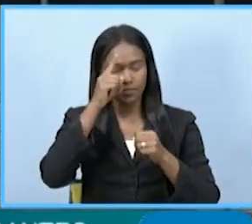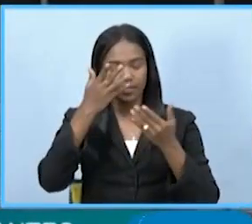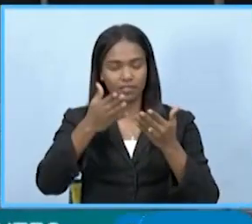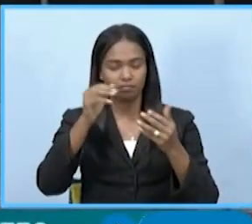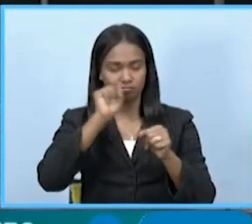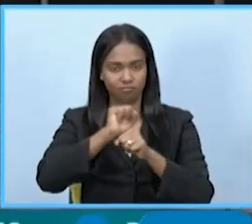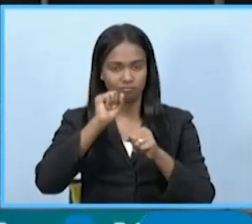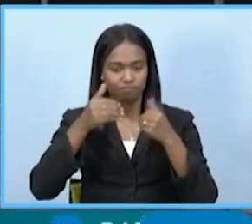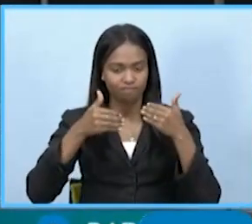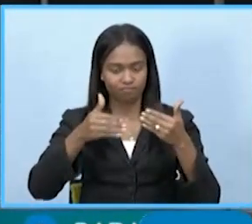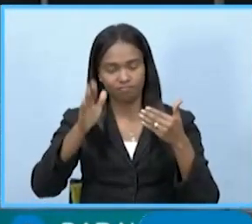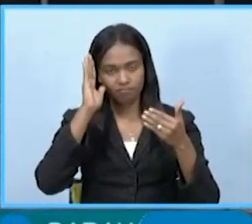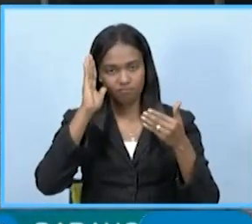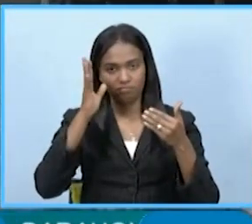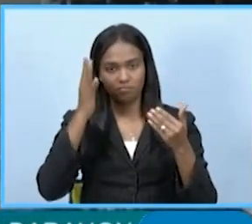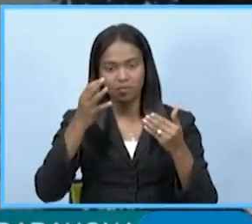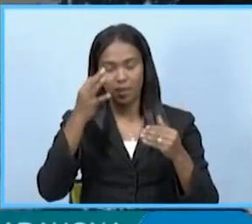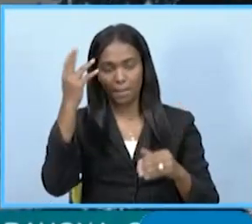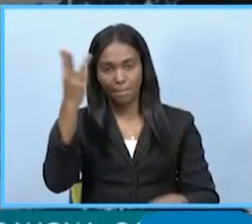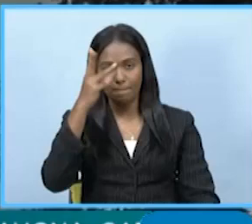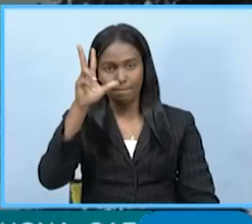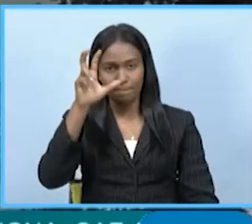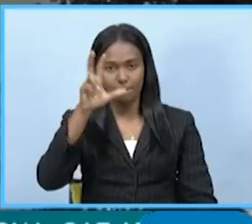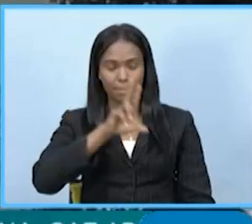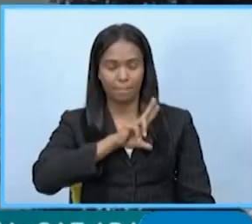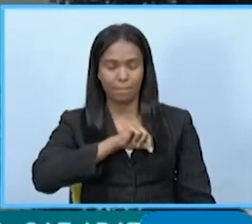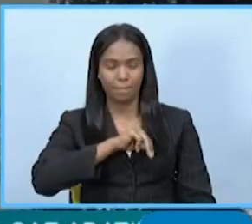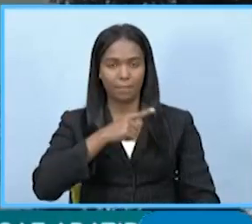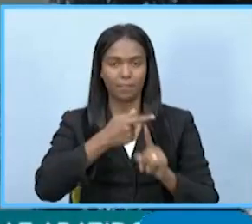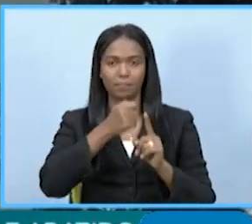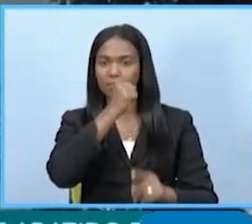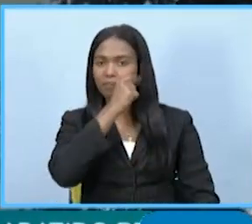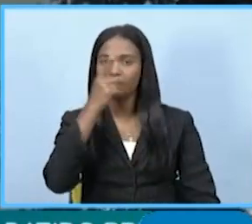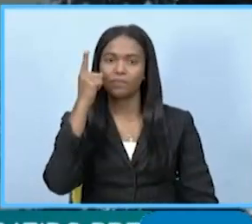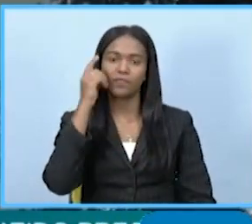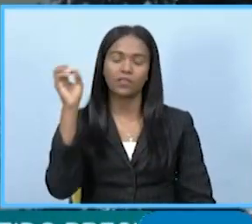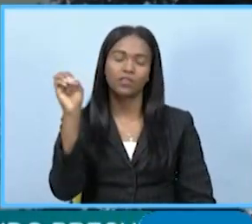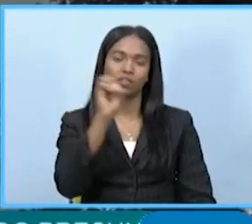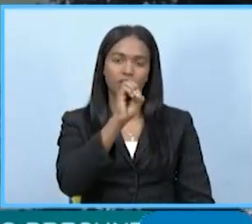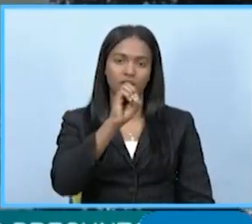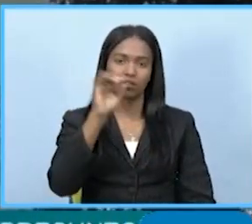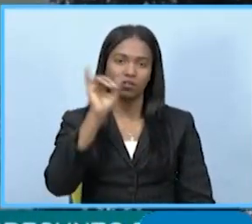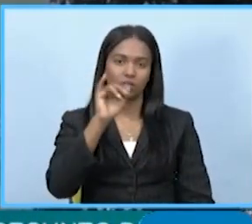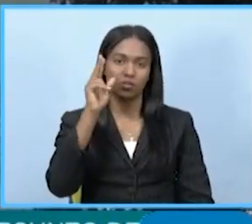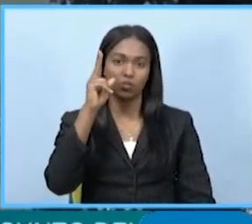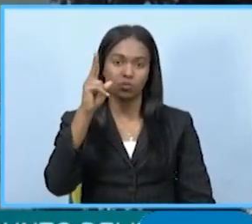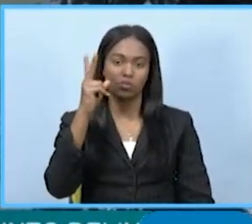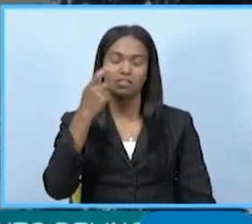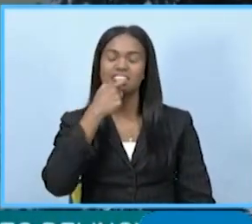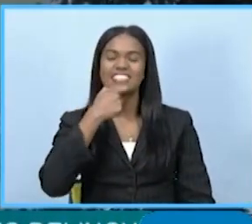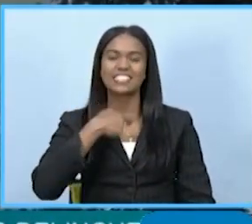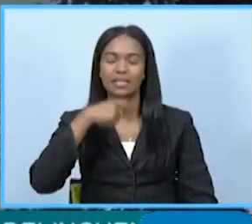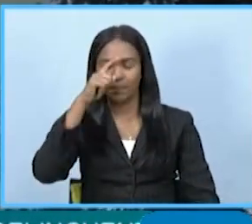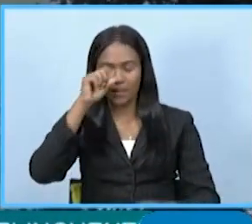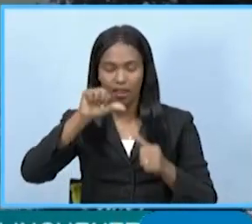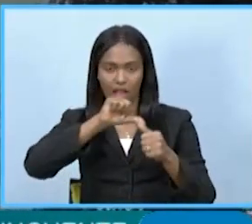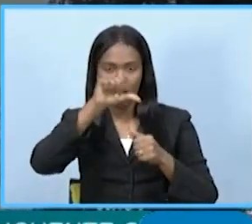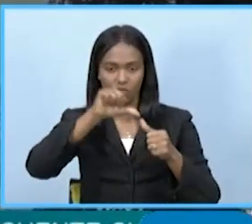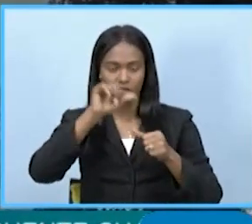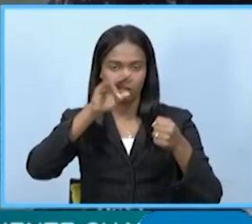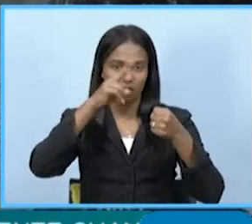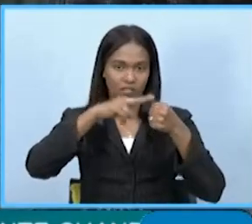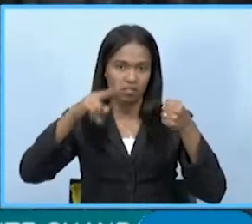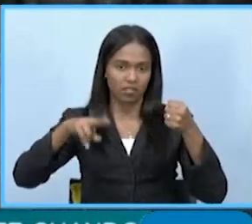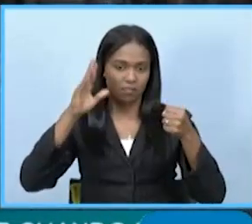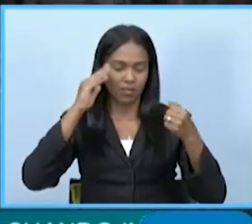de empleo que serán realizadas este miércoles 30 de noviembre en Santo Domingo Oeste y 2 de diciembre en Azua y Hato Mayor del Rey,